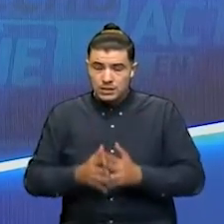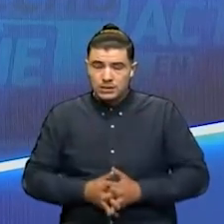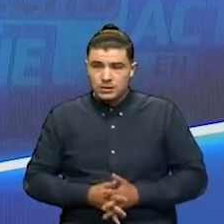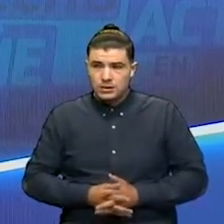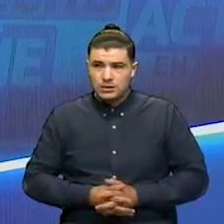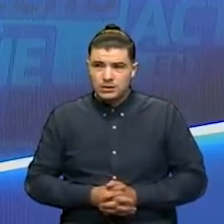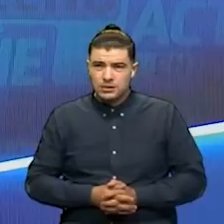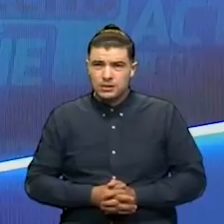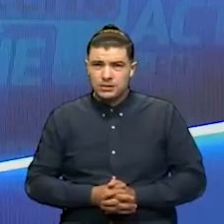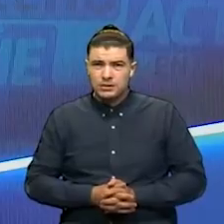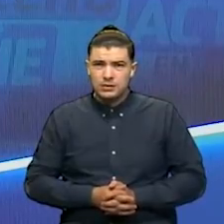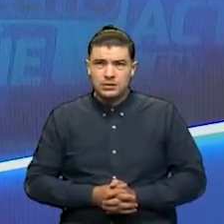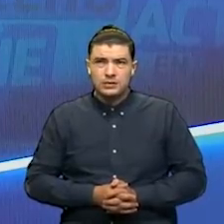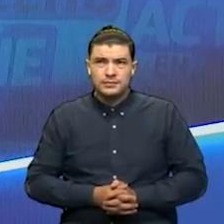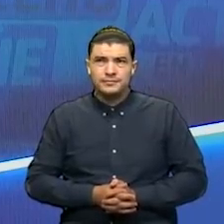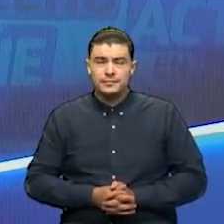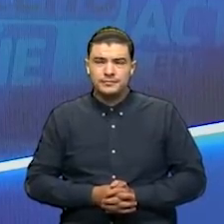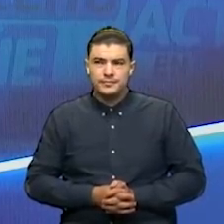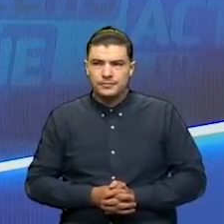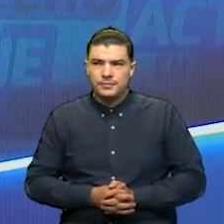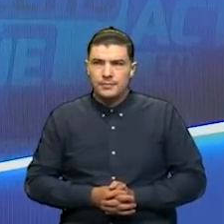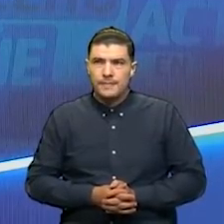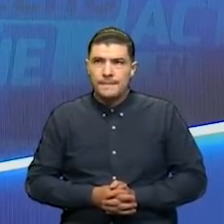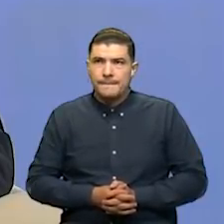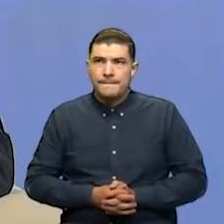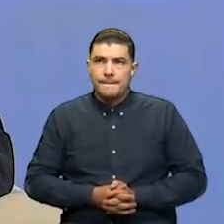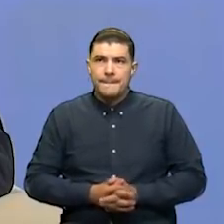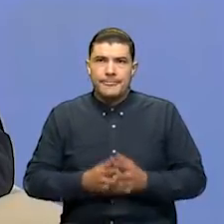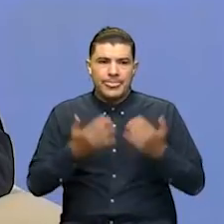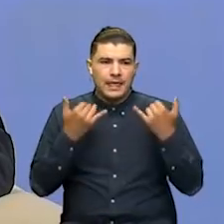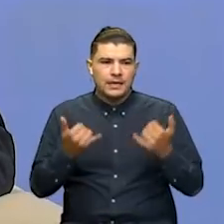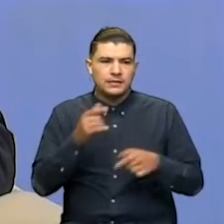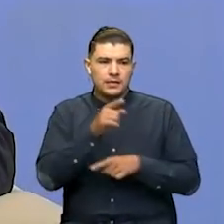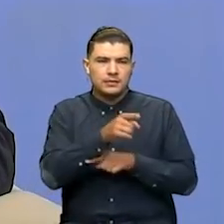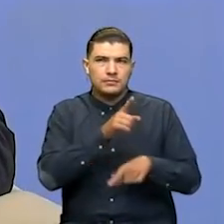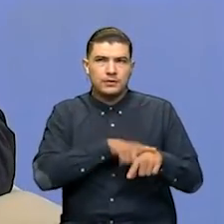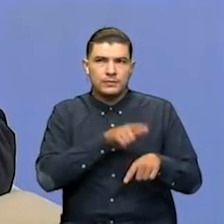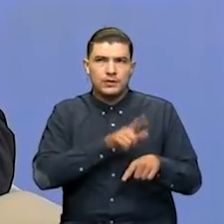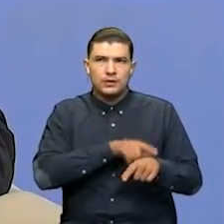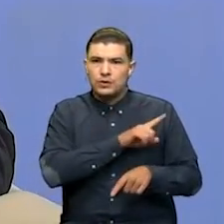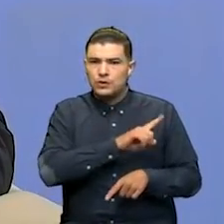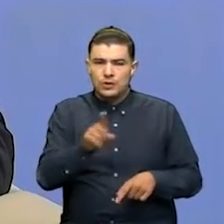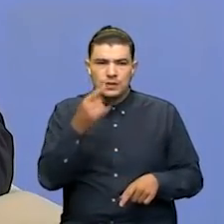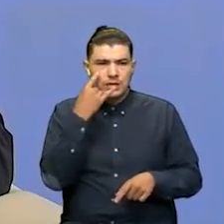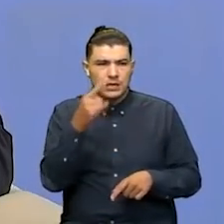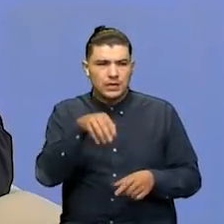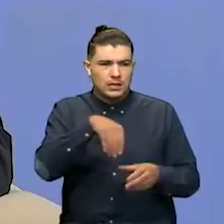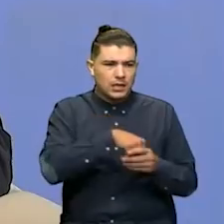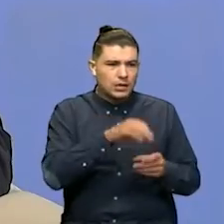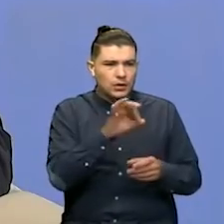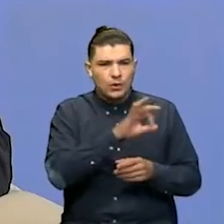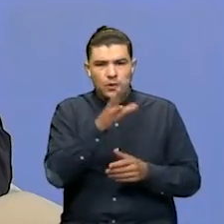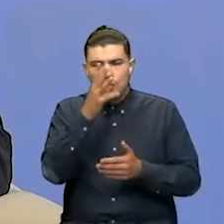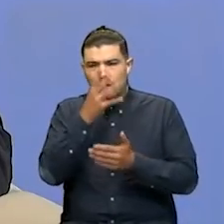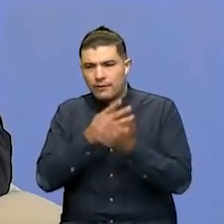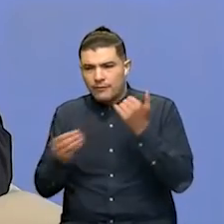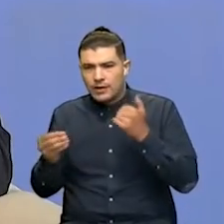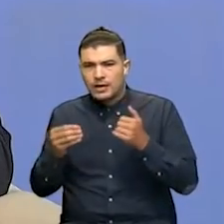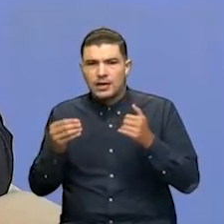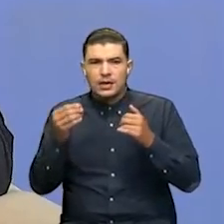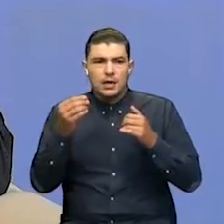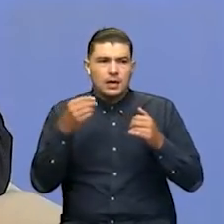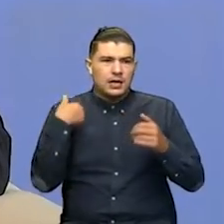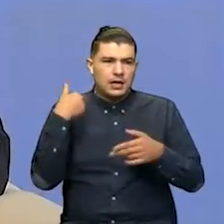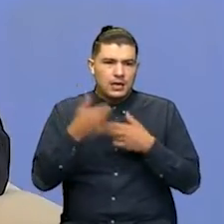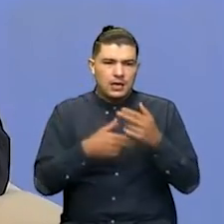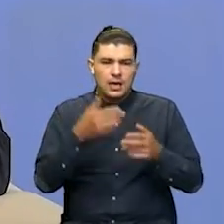bienes el posterior fallecimiento de su padre? En este momento no interesa que esté, sea por fuera del matrimonio o dentro del matrimonio. Eso